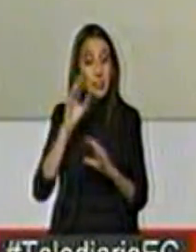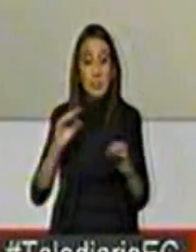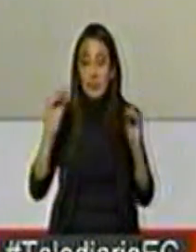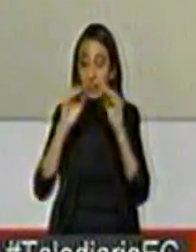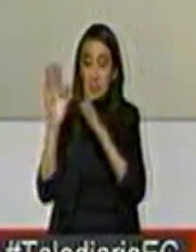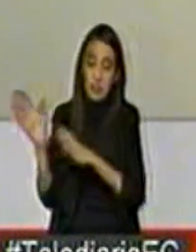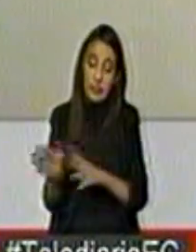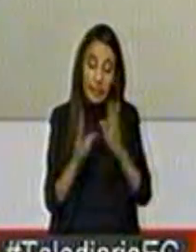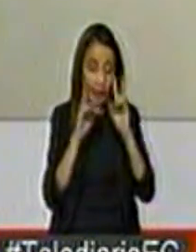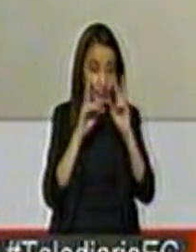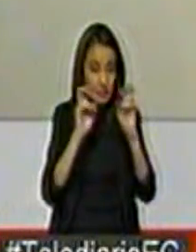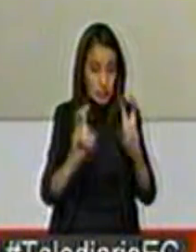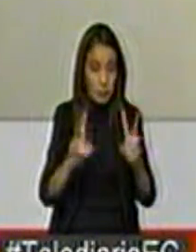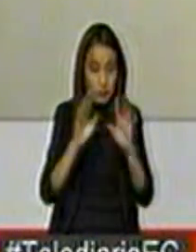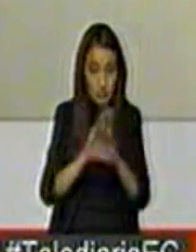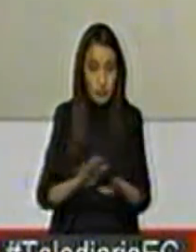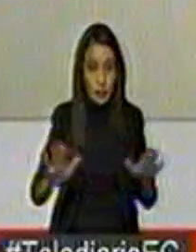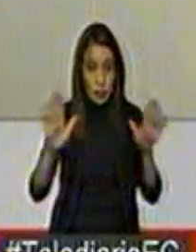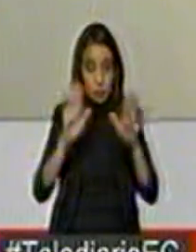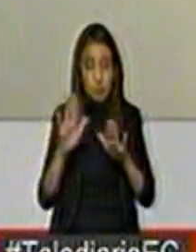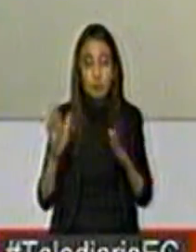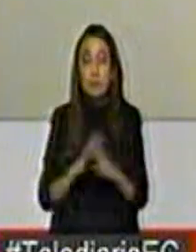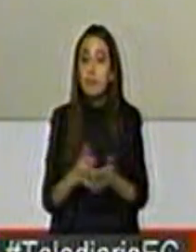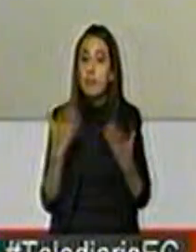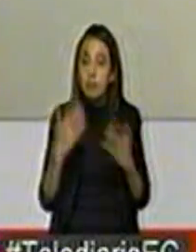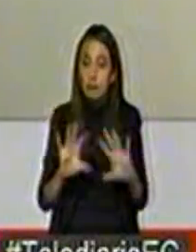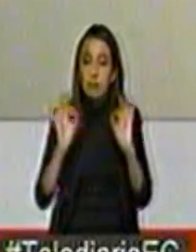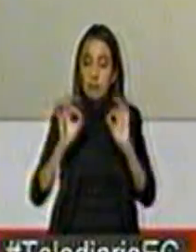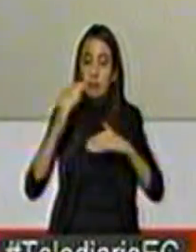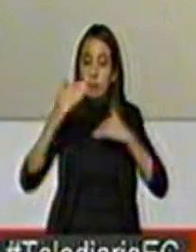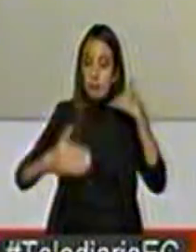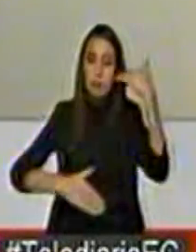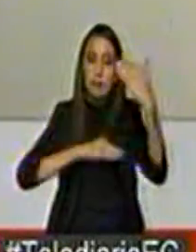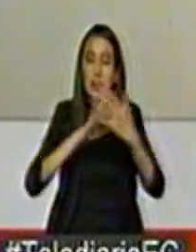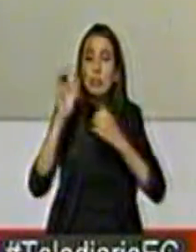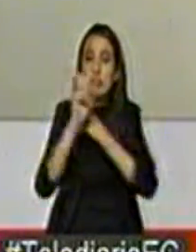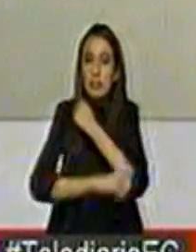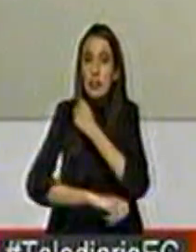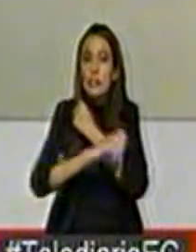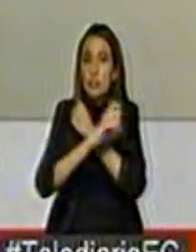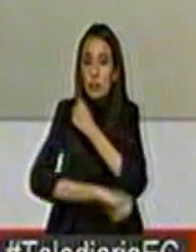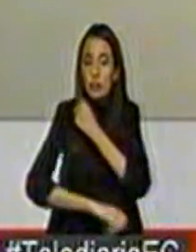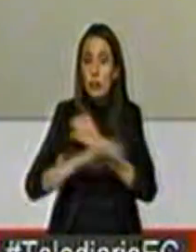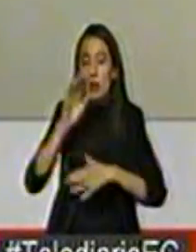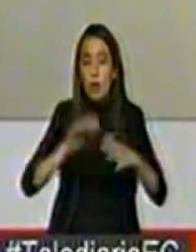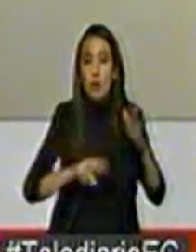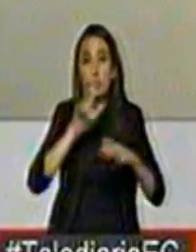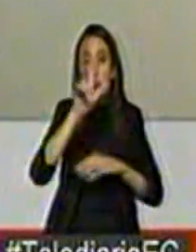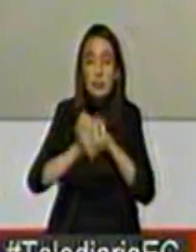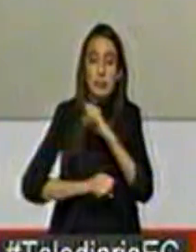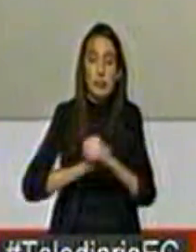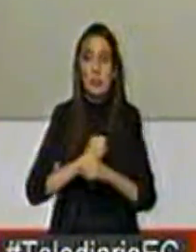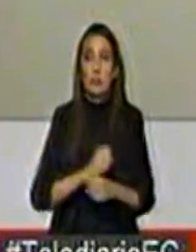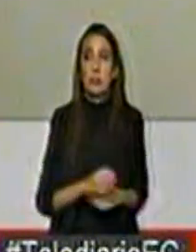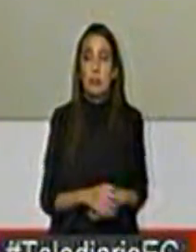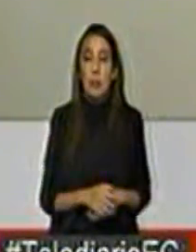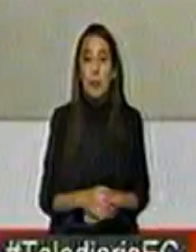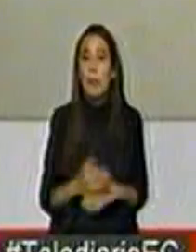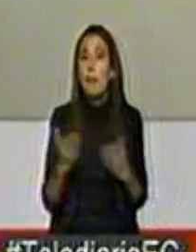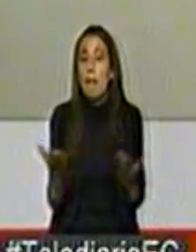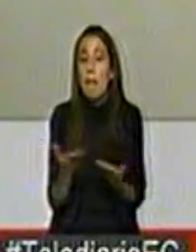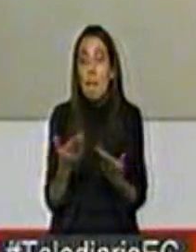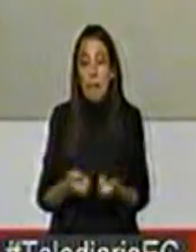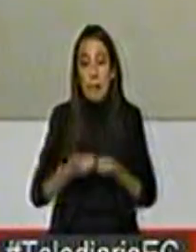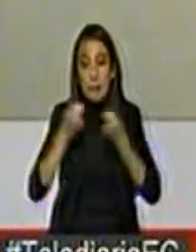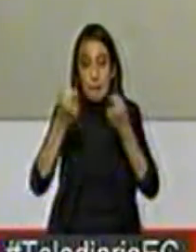siendo investigadas por esta causa han sido sancionadas con una pena de 3 años. Esto implicaría